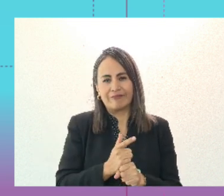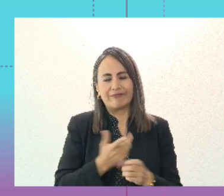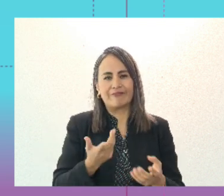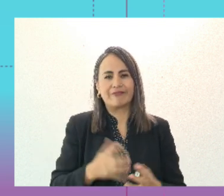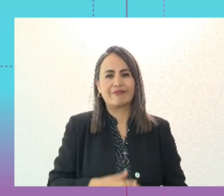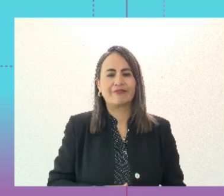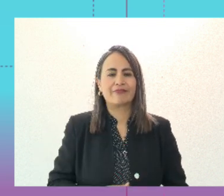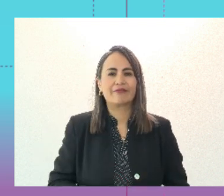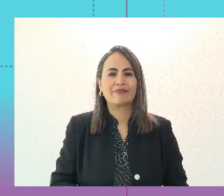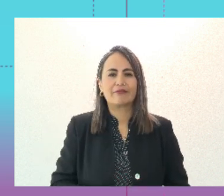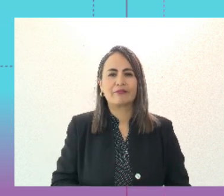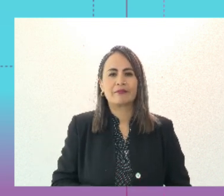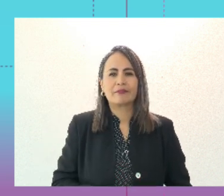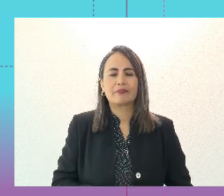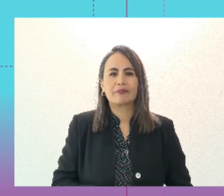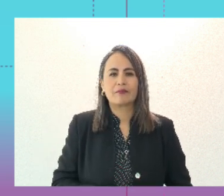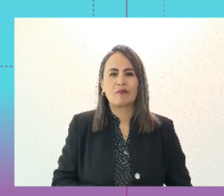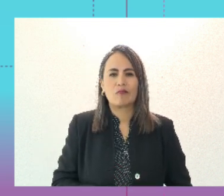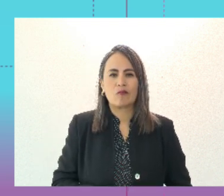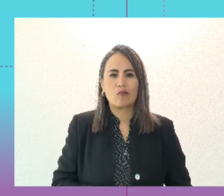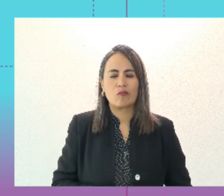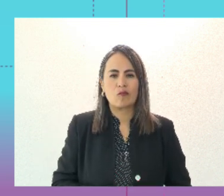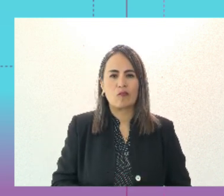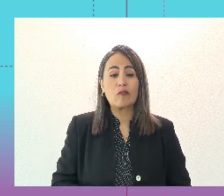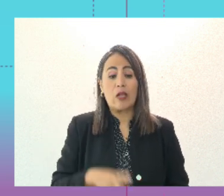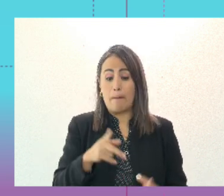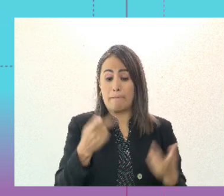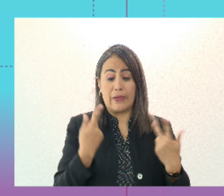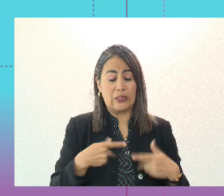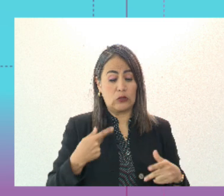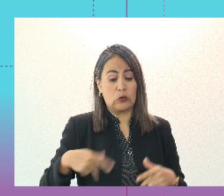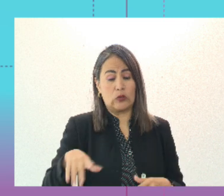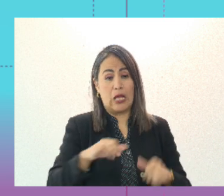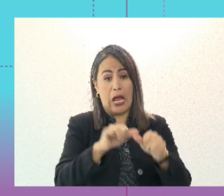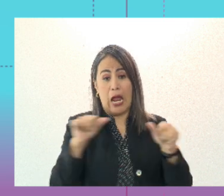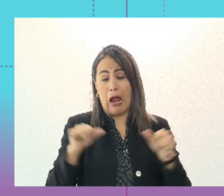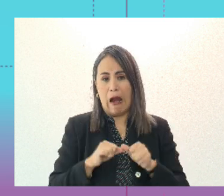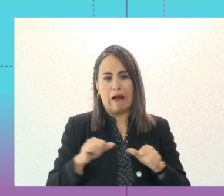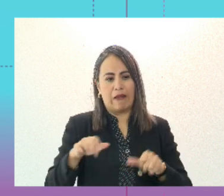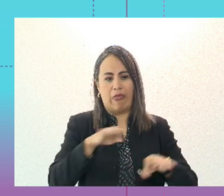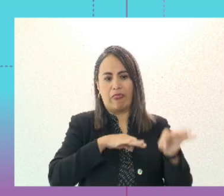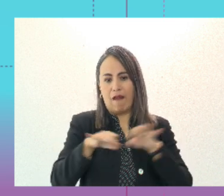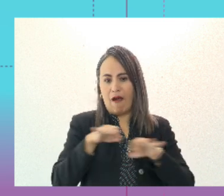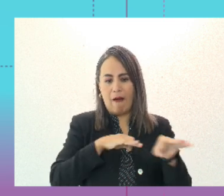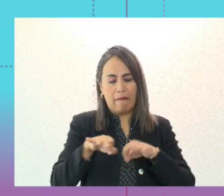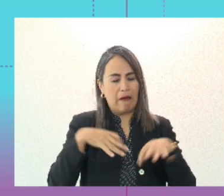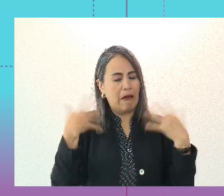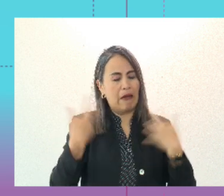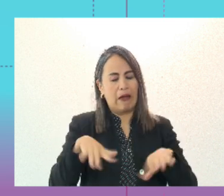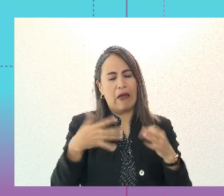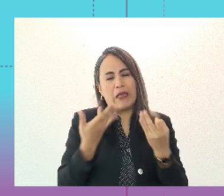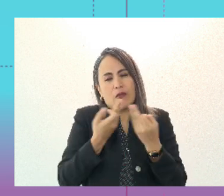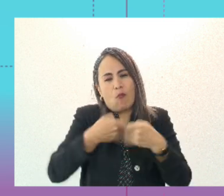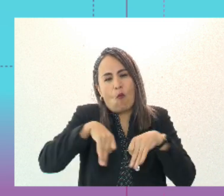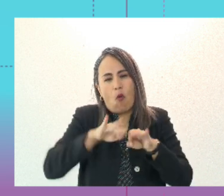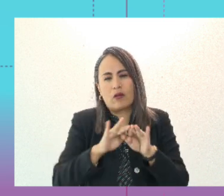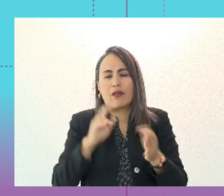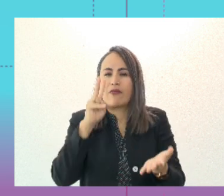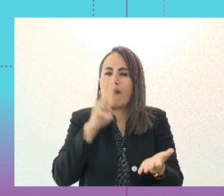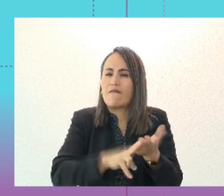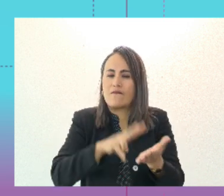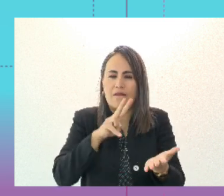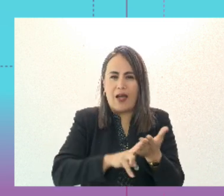el recurso humano que colabora en los archivos es parte fundamental para que podamos